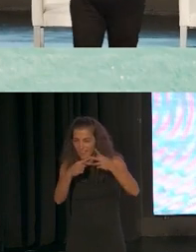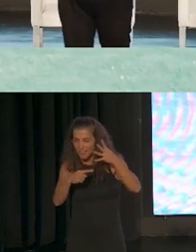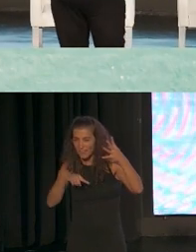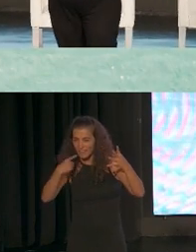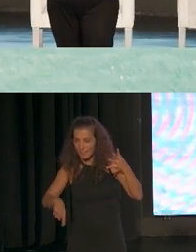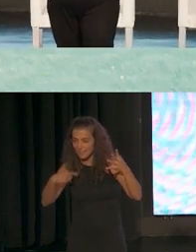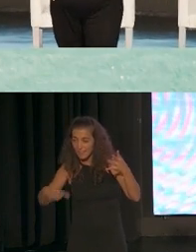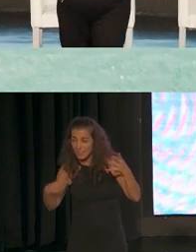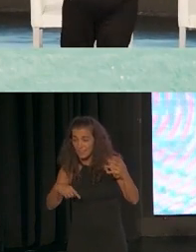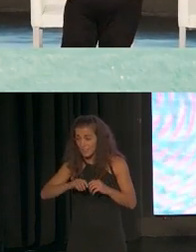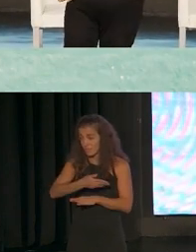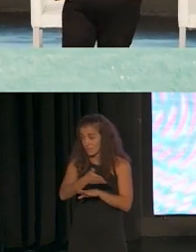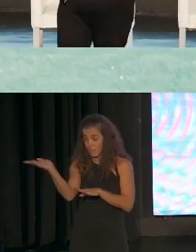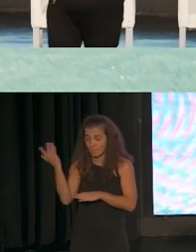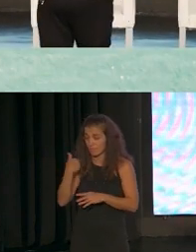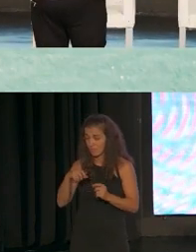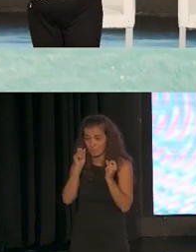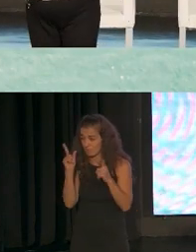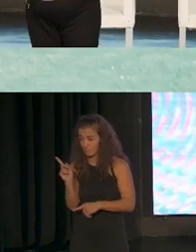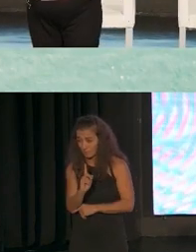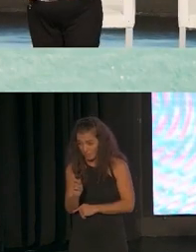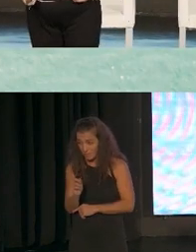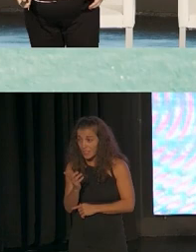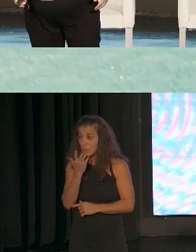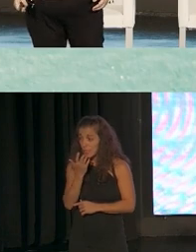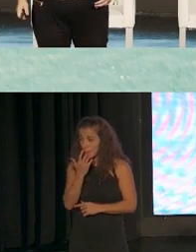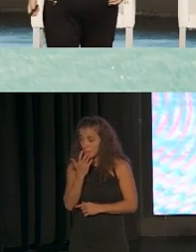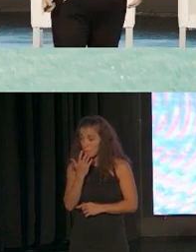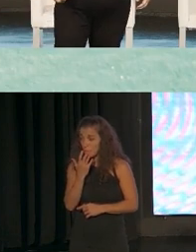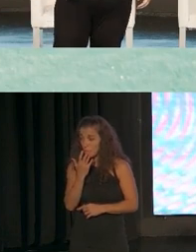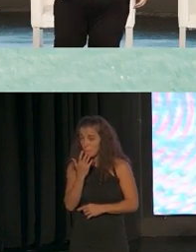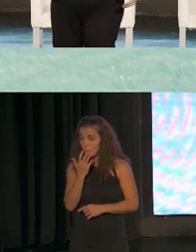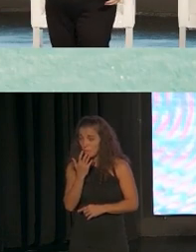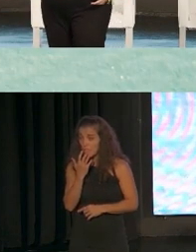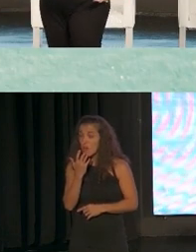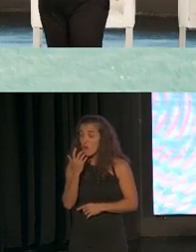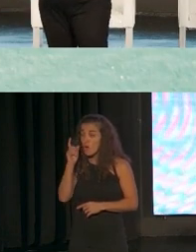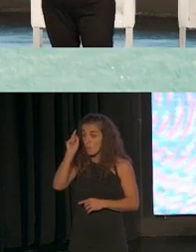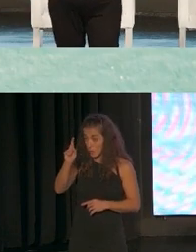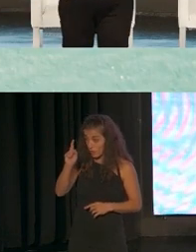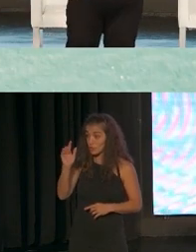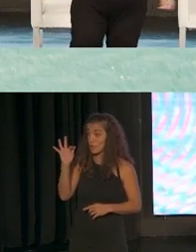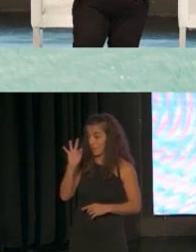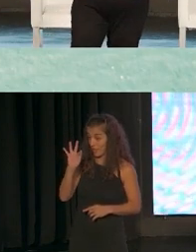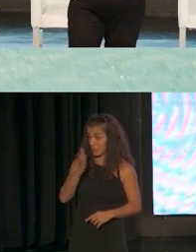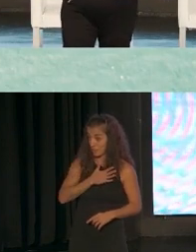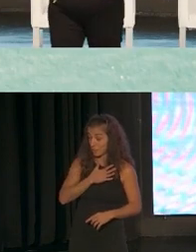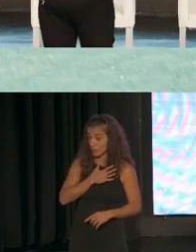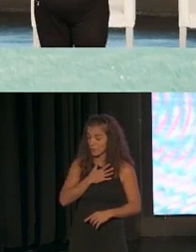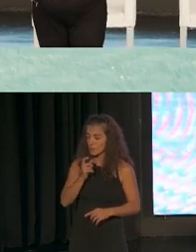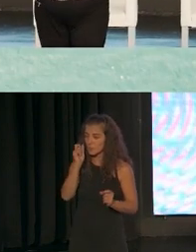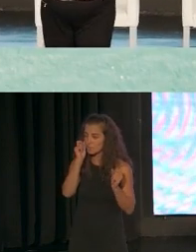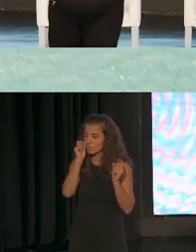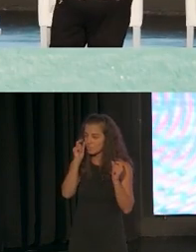profesores se les escapaban por ejemplo mi mi profesor Francisco se dio cuenta de